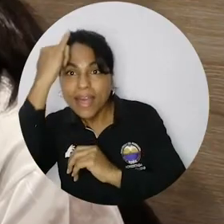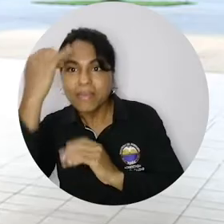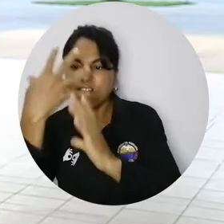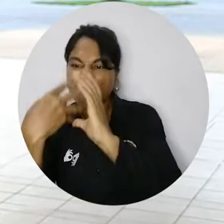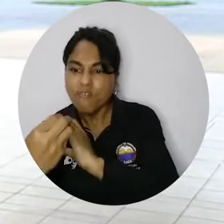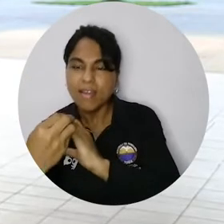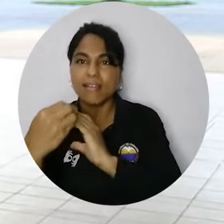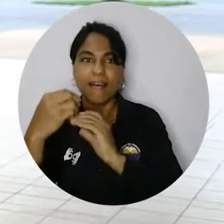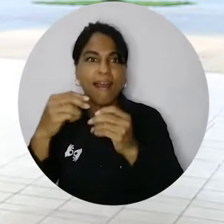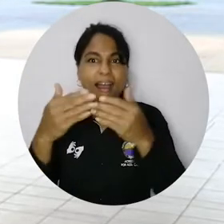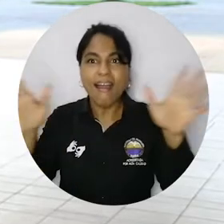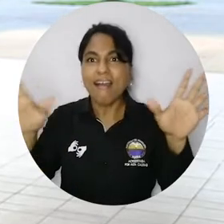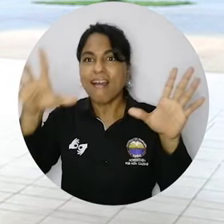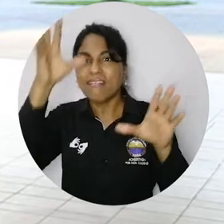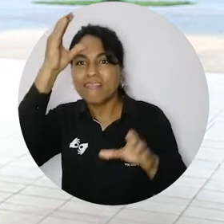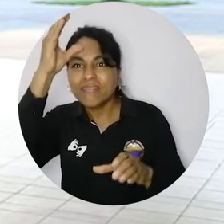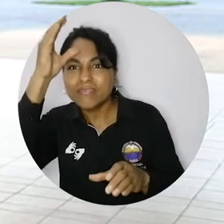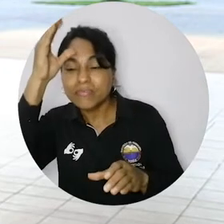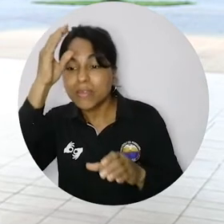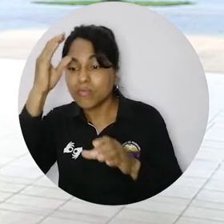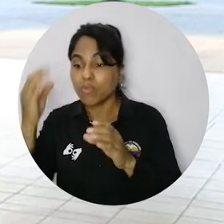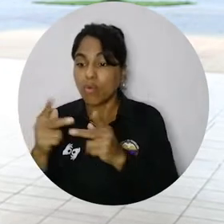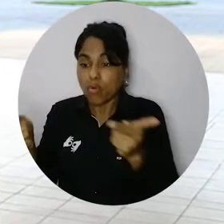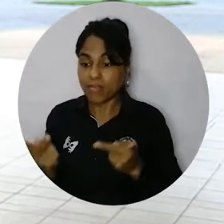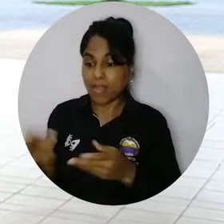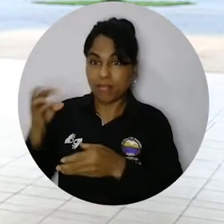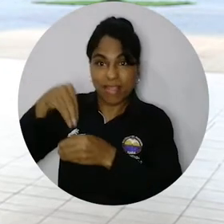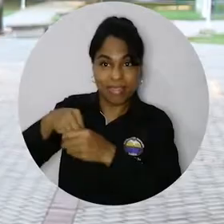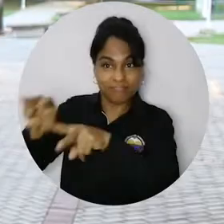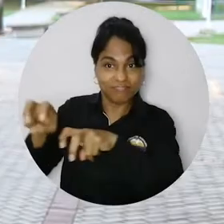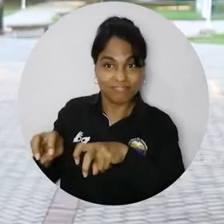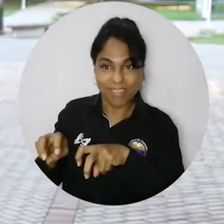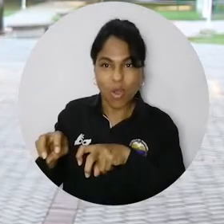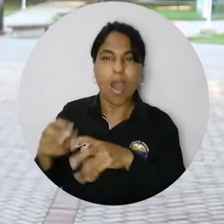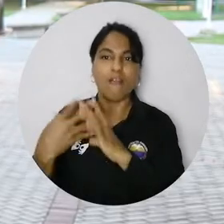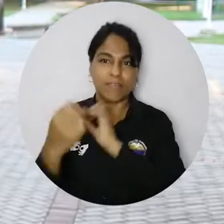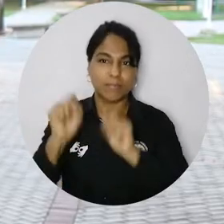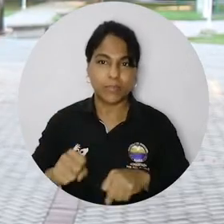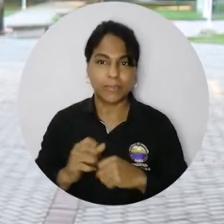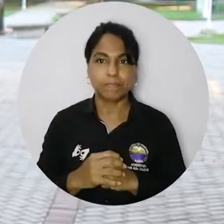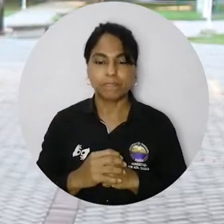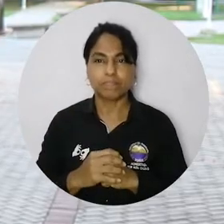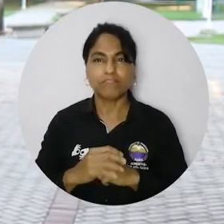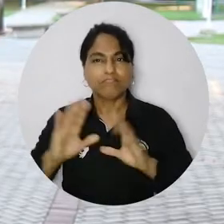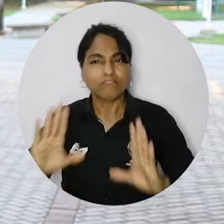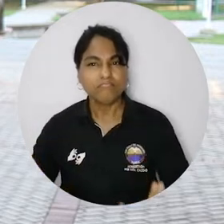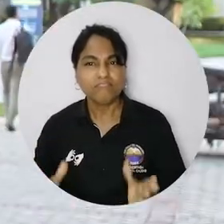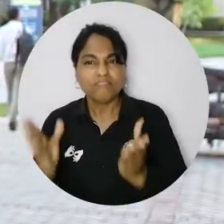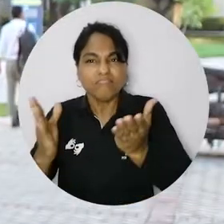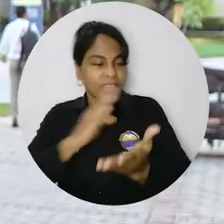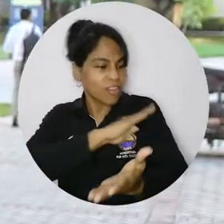académica para poder ampliar sus conocimientos, que no solamente se deben limitar a estar en un salón de clases. Debemos seguir fortaleciendo todos estos